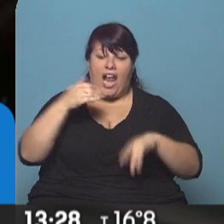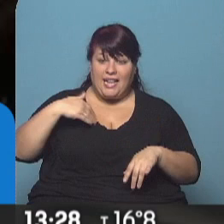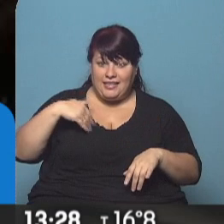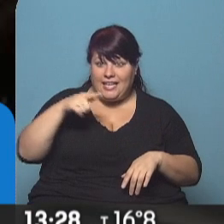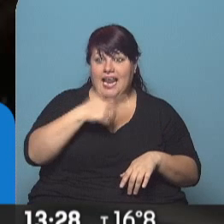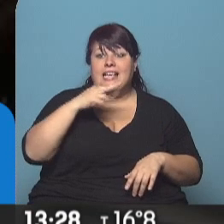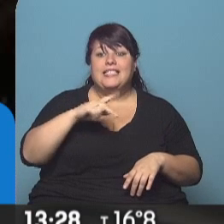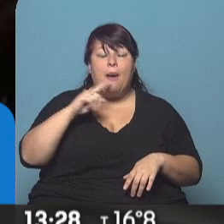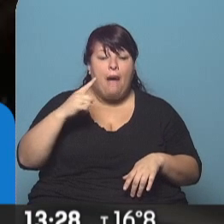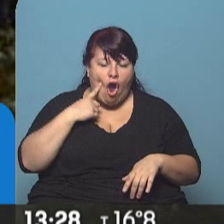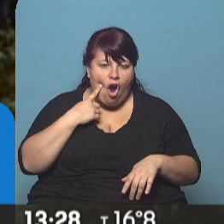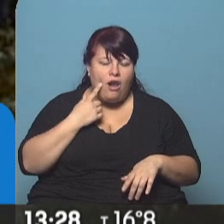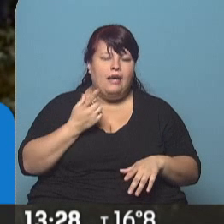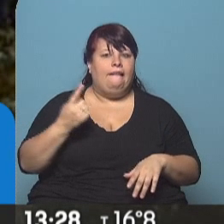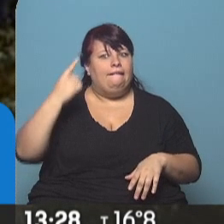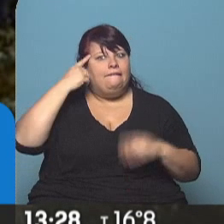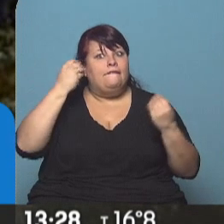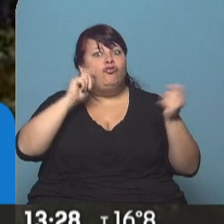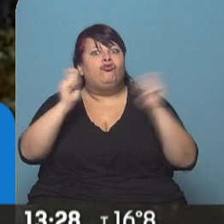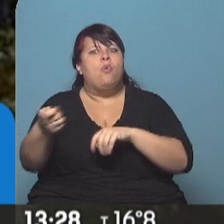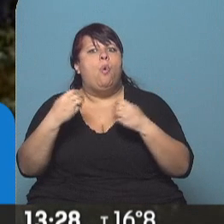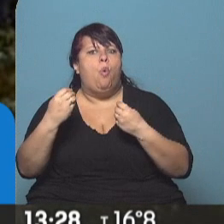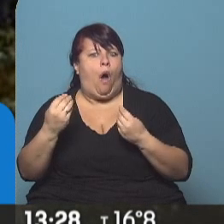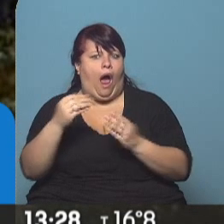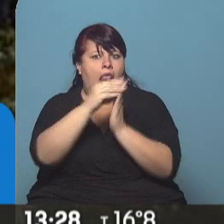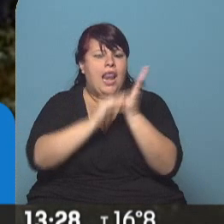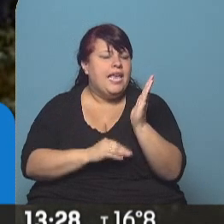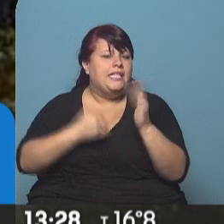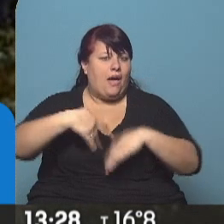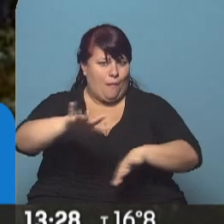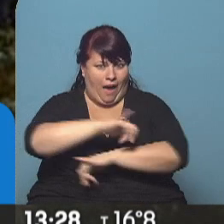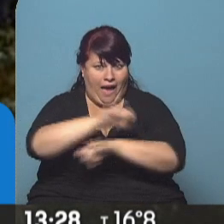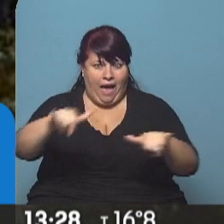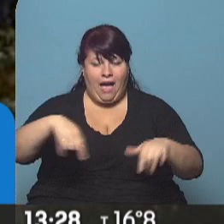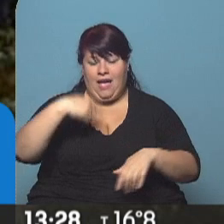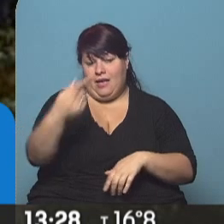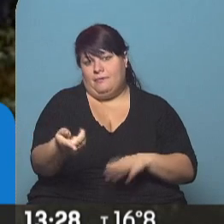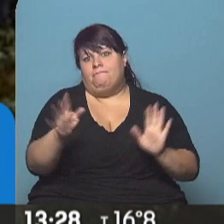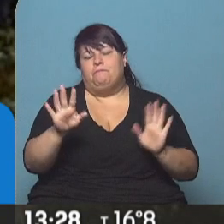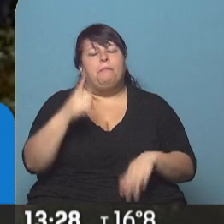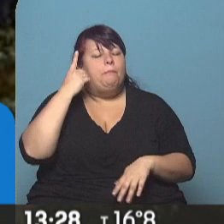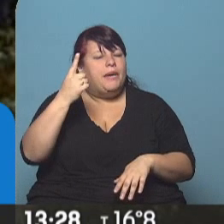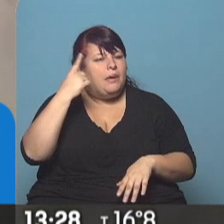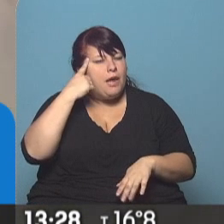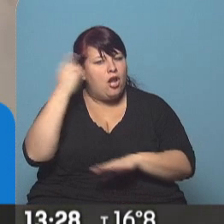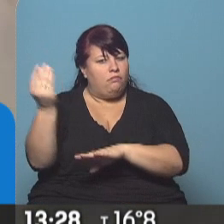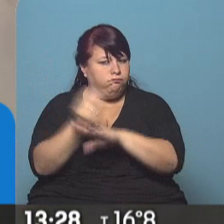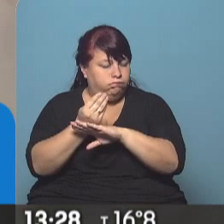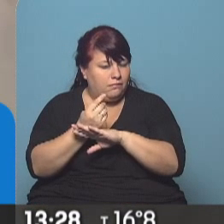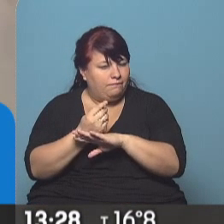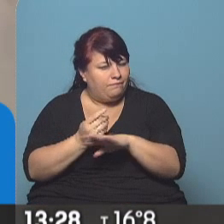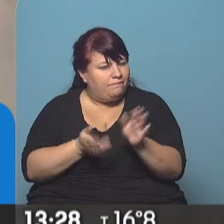por su parte, Sampaoli, piensa en las alternativas para la lista que dará a conocer en las próximas horas. A ver, el principal referente que